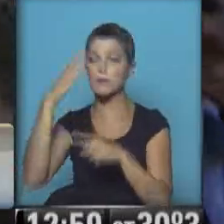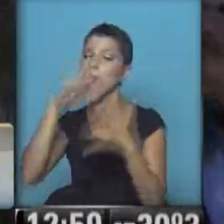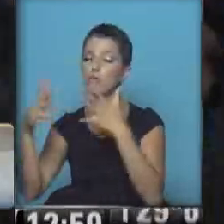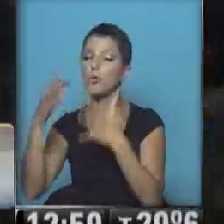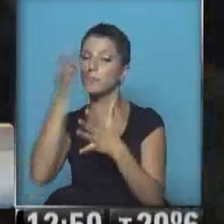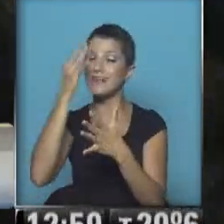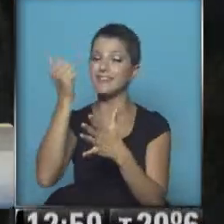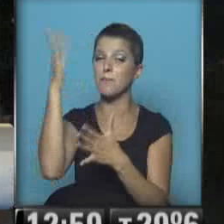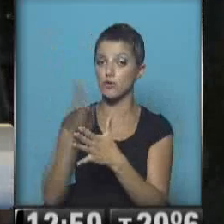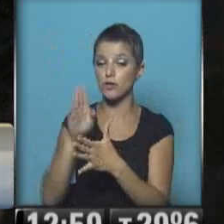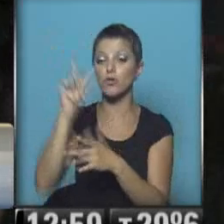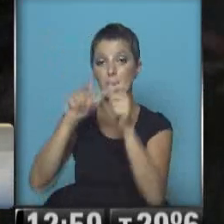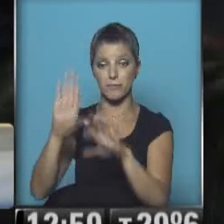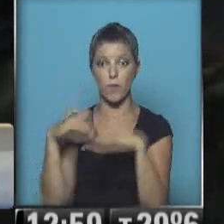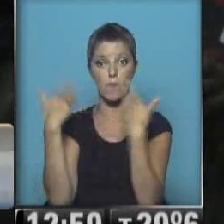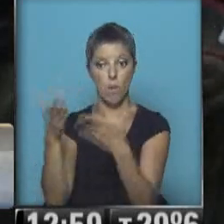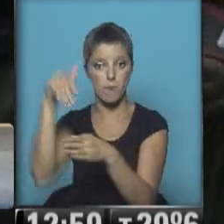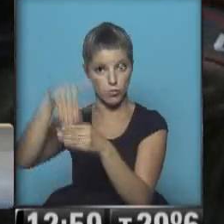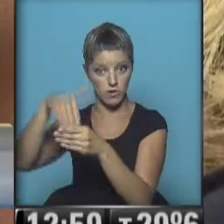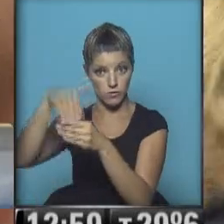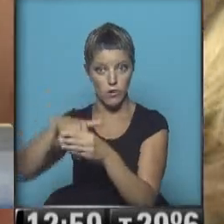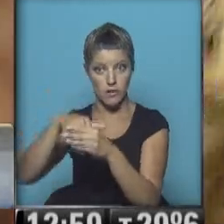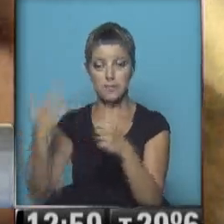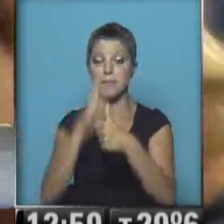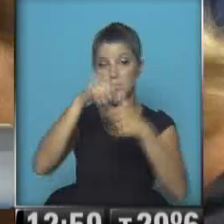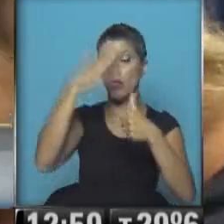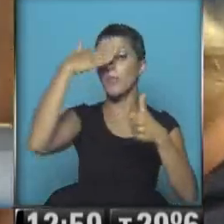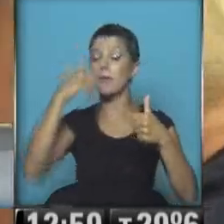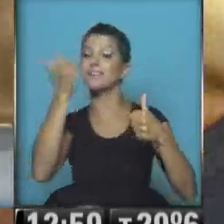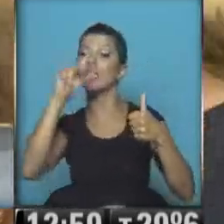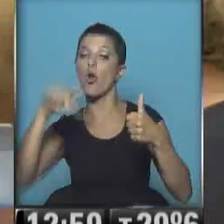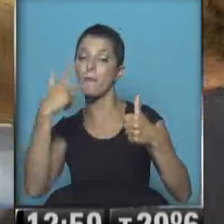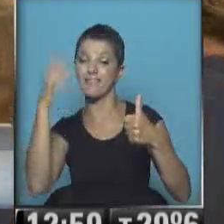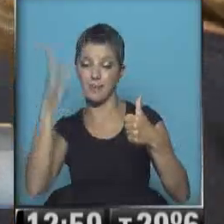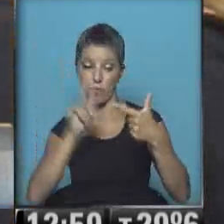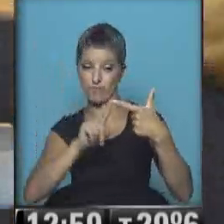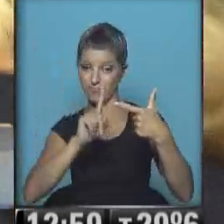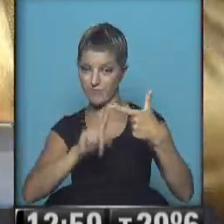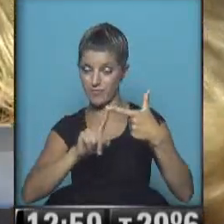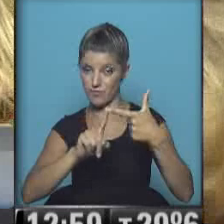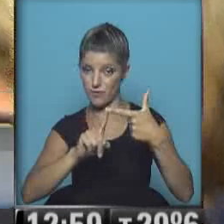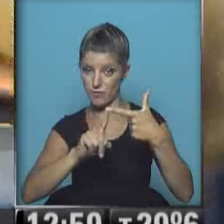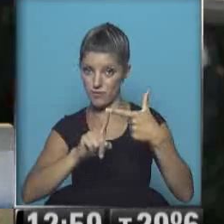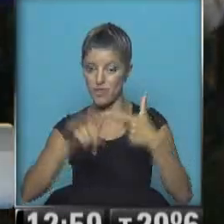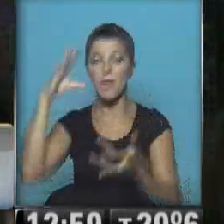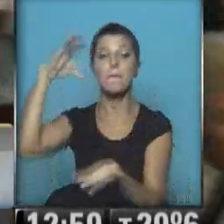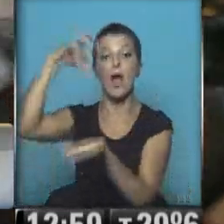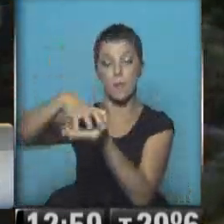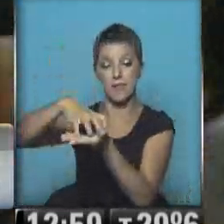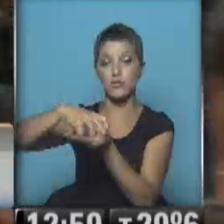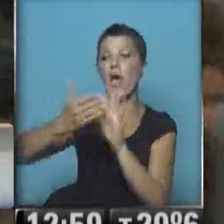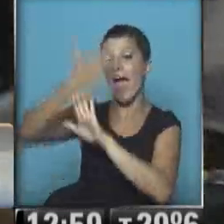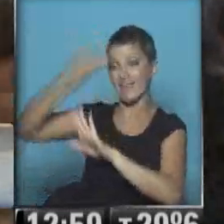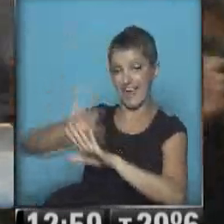del 26% de los sufragios, muy por delante de los 6,3% que obtuvo en los comicios para el Parlamento Europeo de